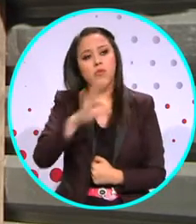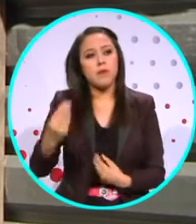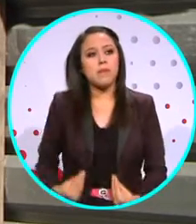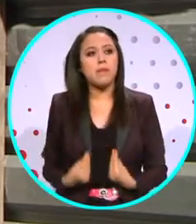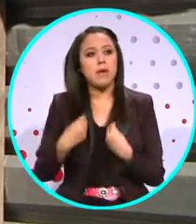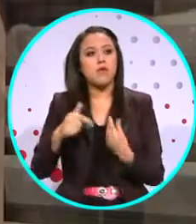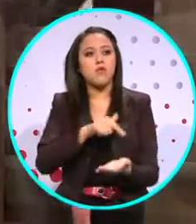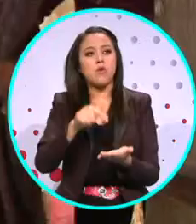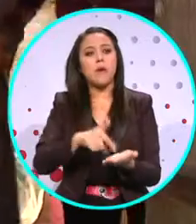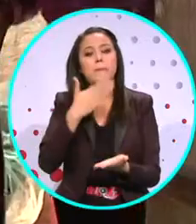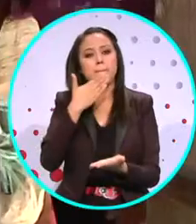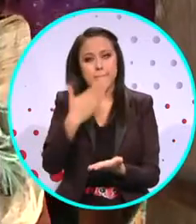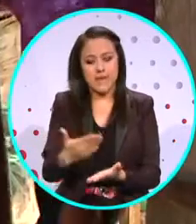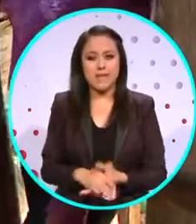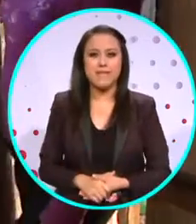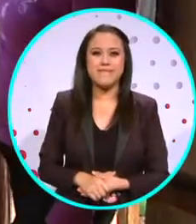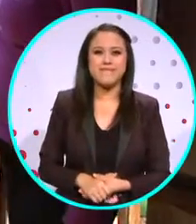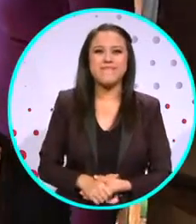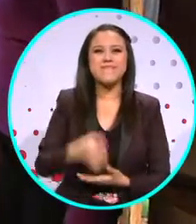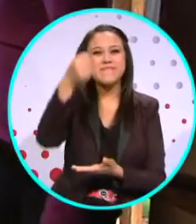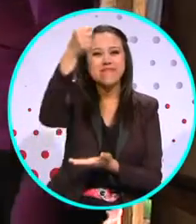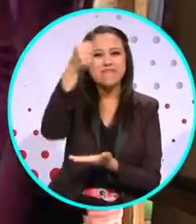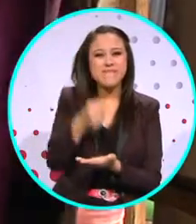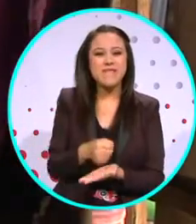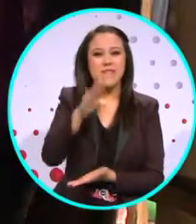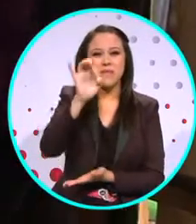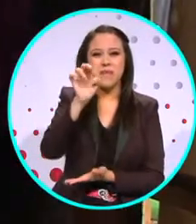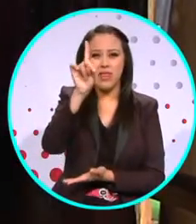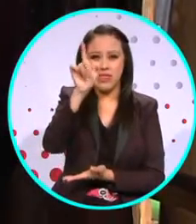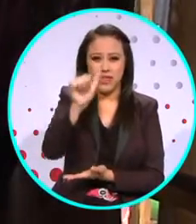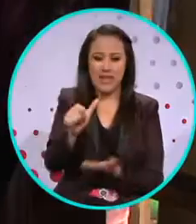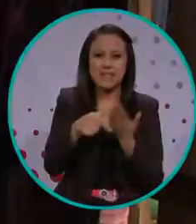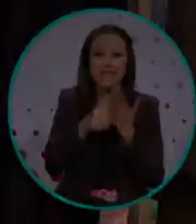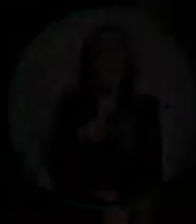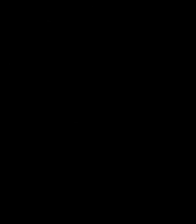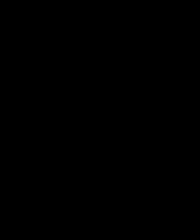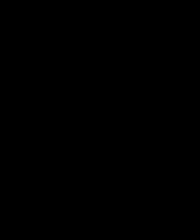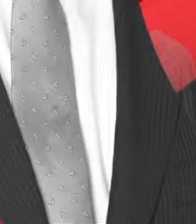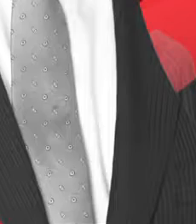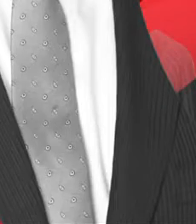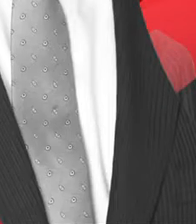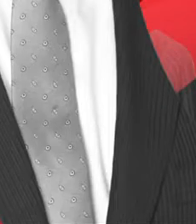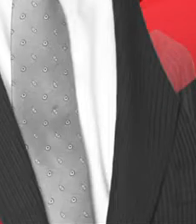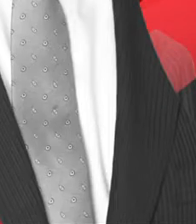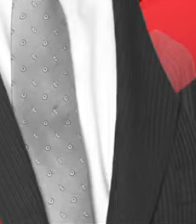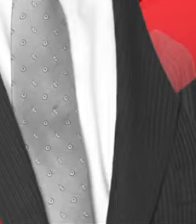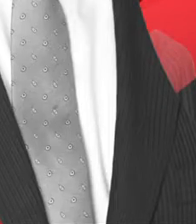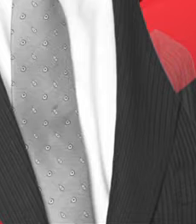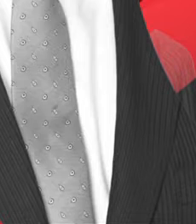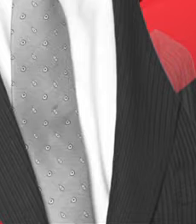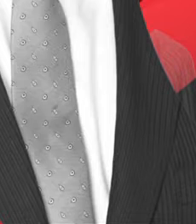espacio y se pueda reconstruir. Para quien corresponda, Brenda Cervantes.